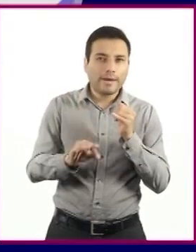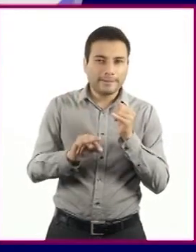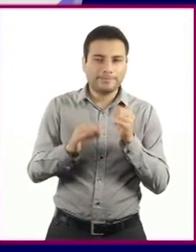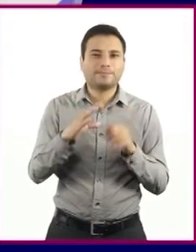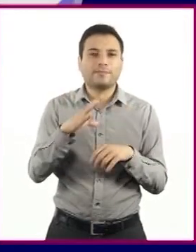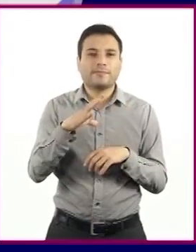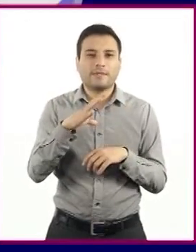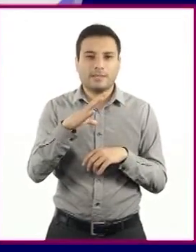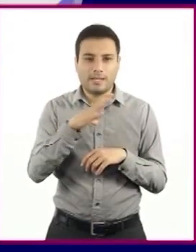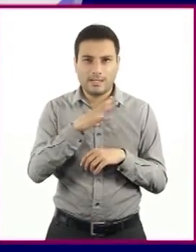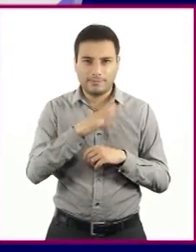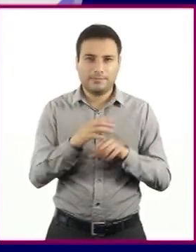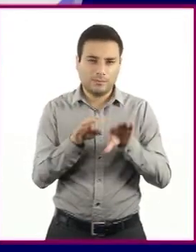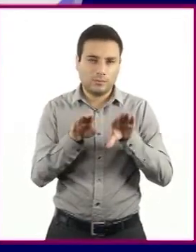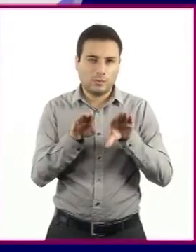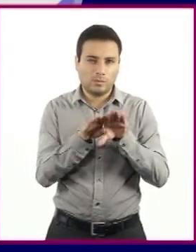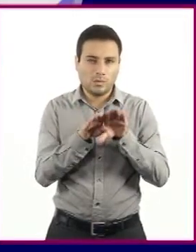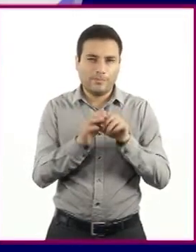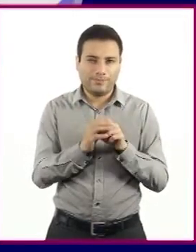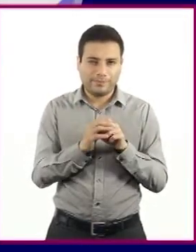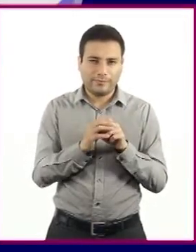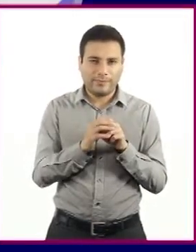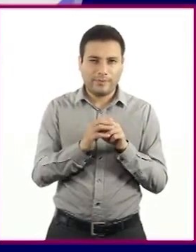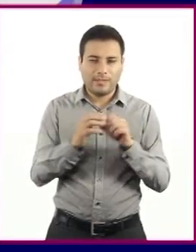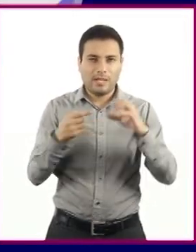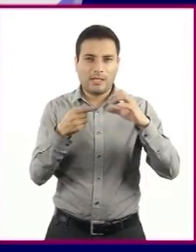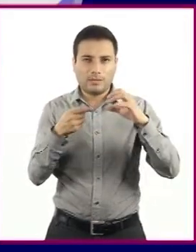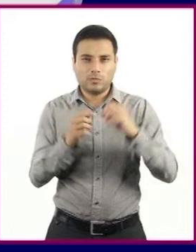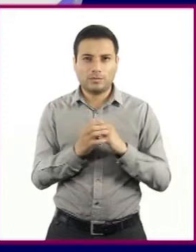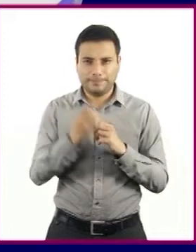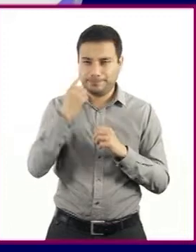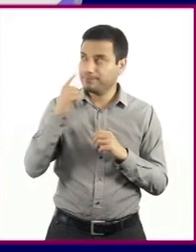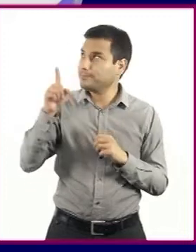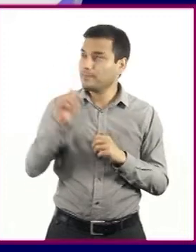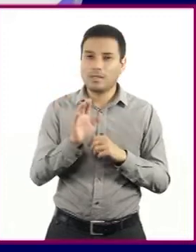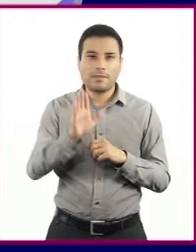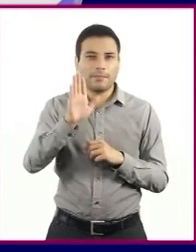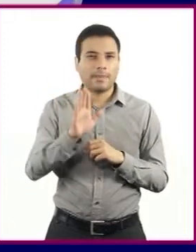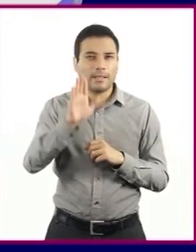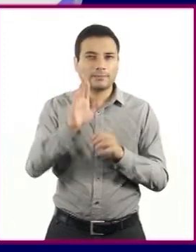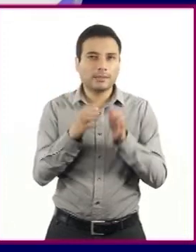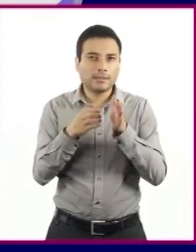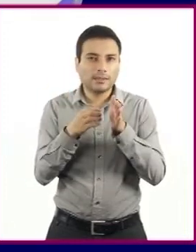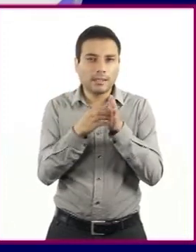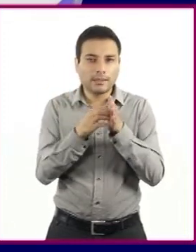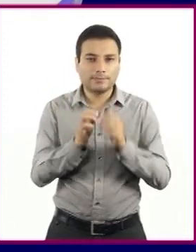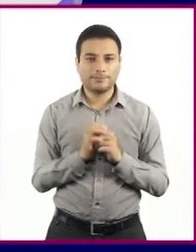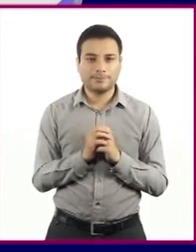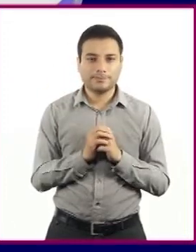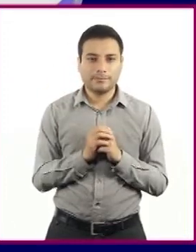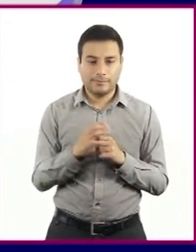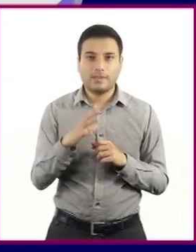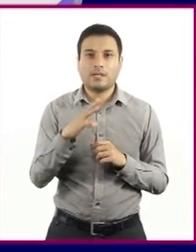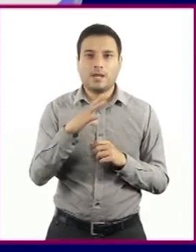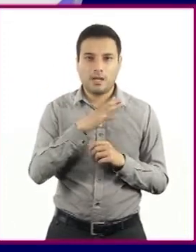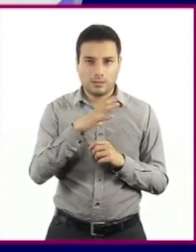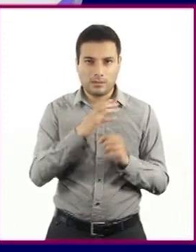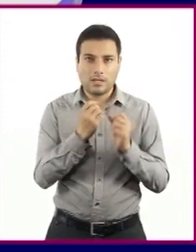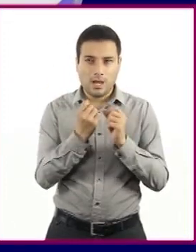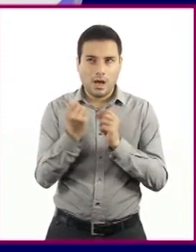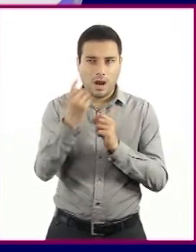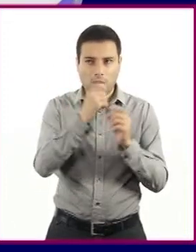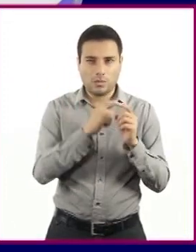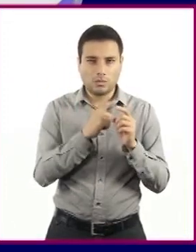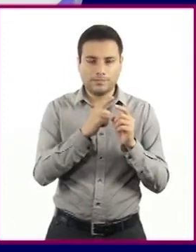representa un átomo. En cada átomo hay una parte esencial que permanece inalterada en los cambios